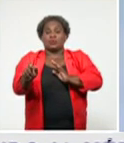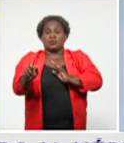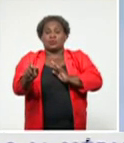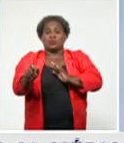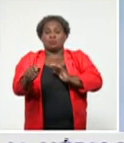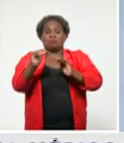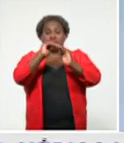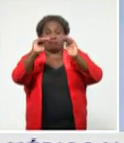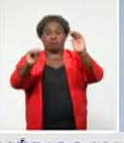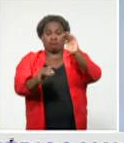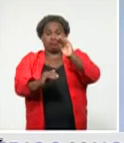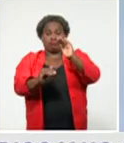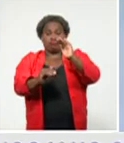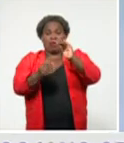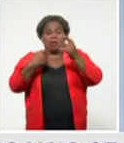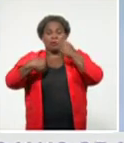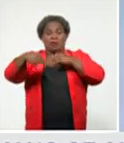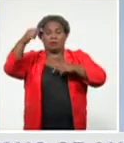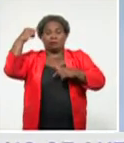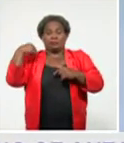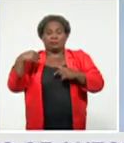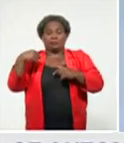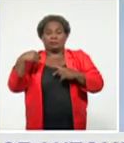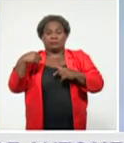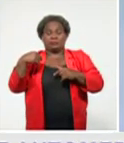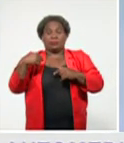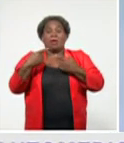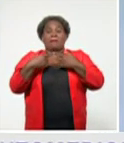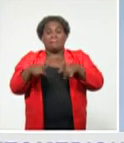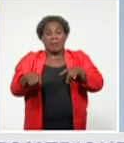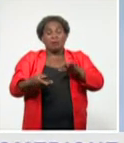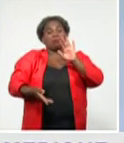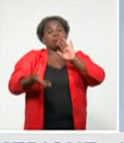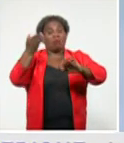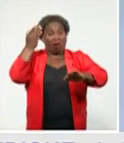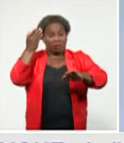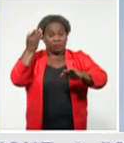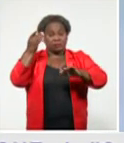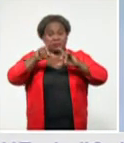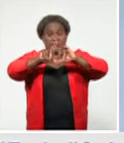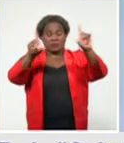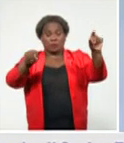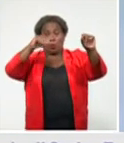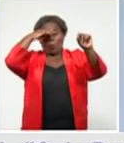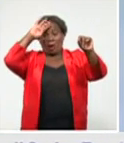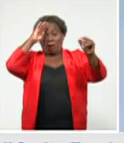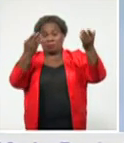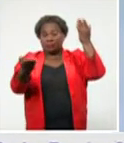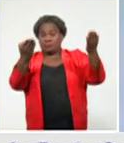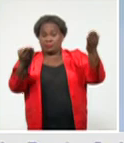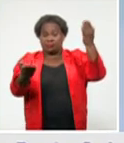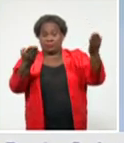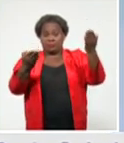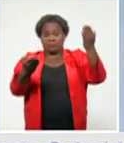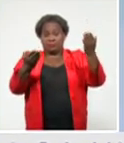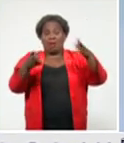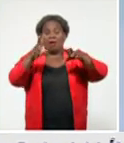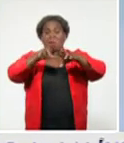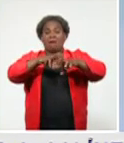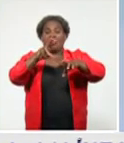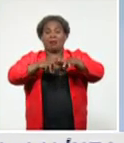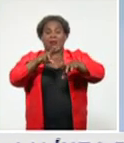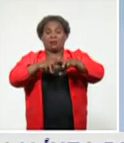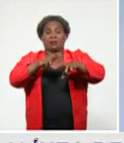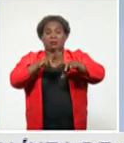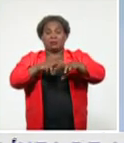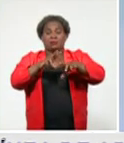inferior a la del día de ayer, pero se mantiene como la más alta del país. En el caso de La Habana, la